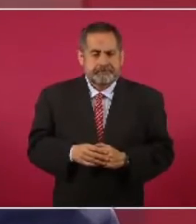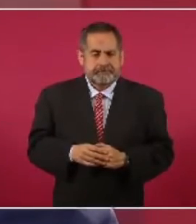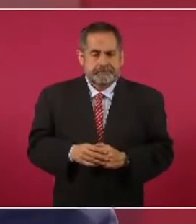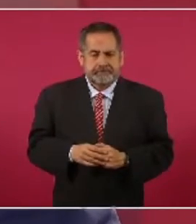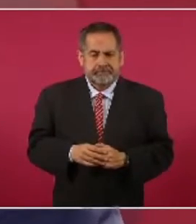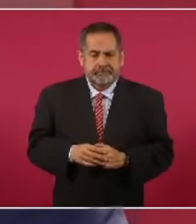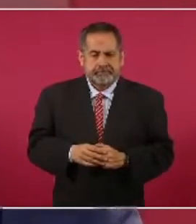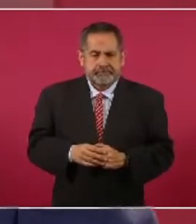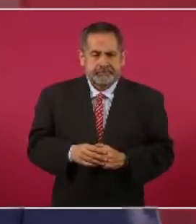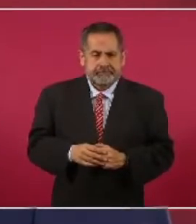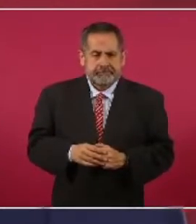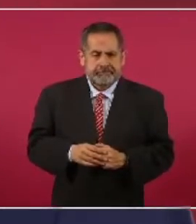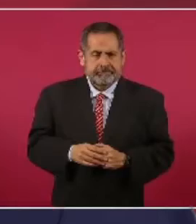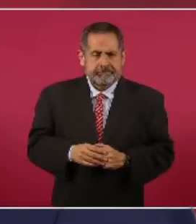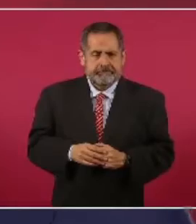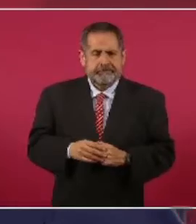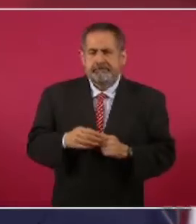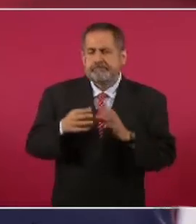se diga